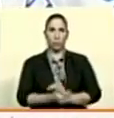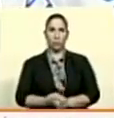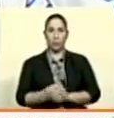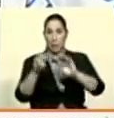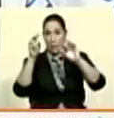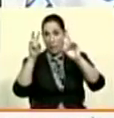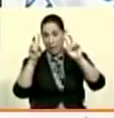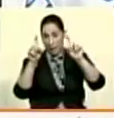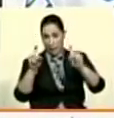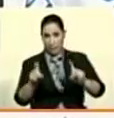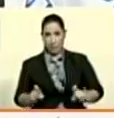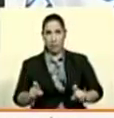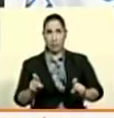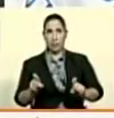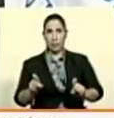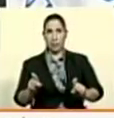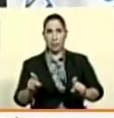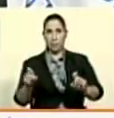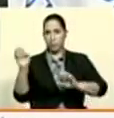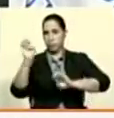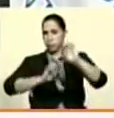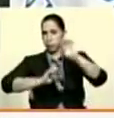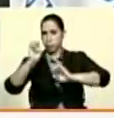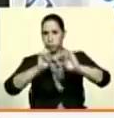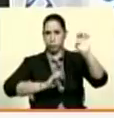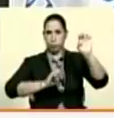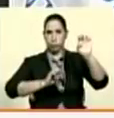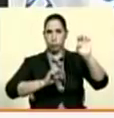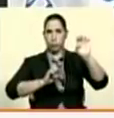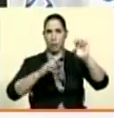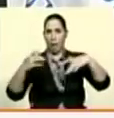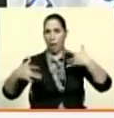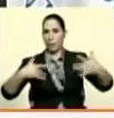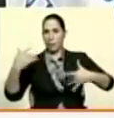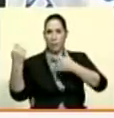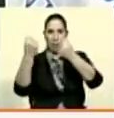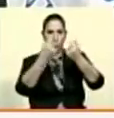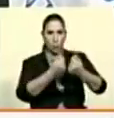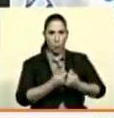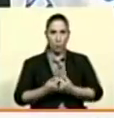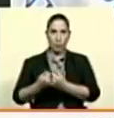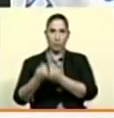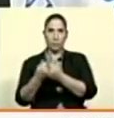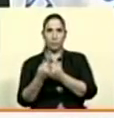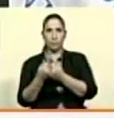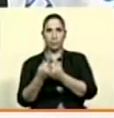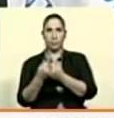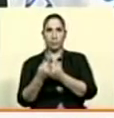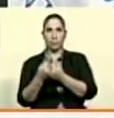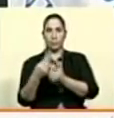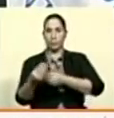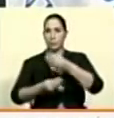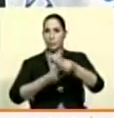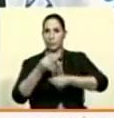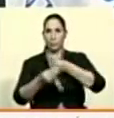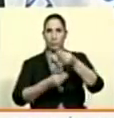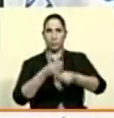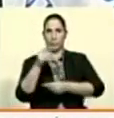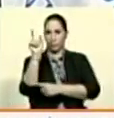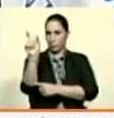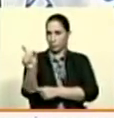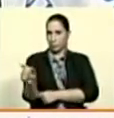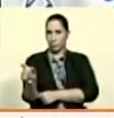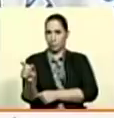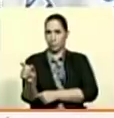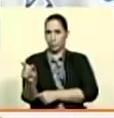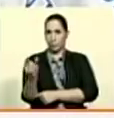evaluación de la situación patrimonial y de las actividades económicas llevadas a cabo por el sujeto sometido